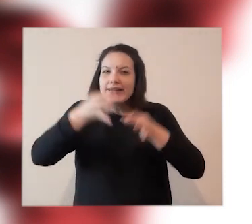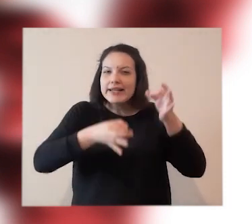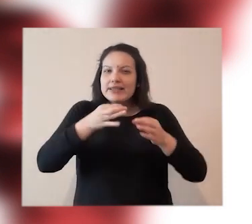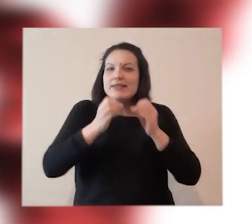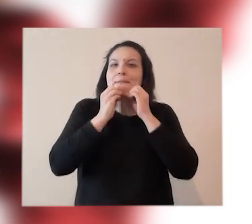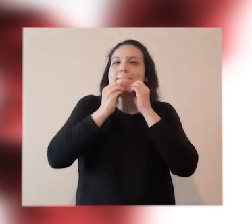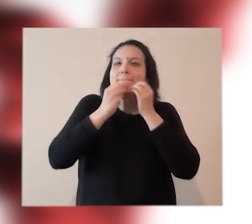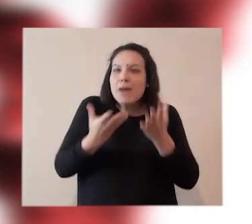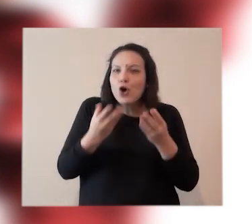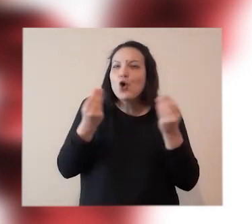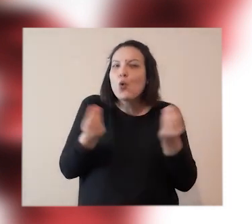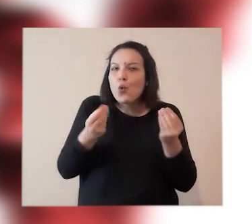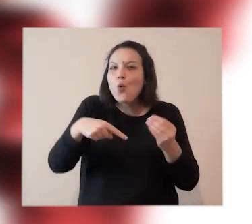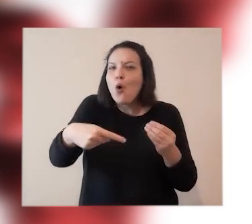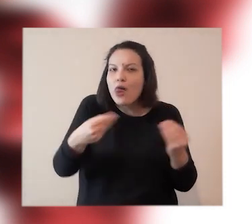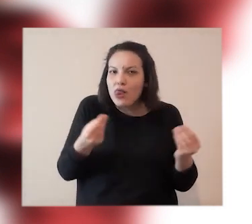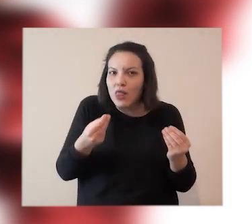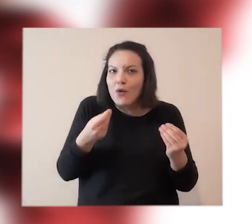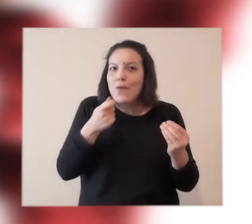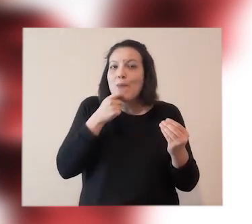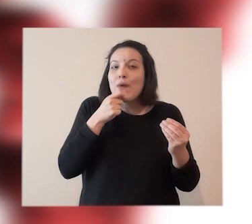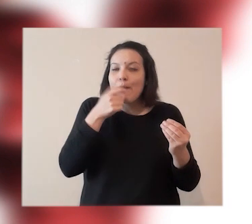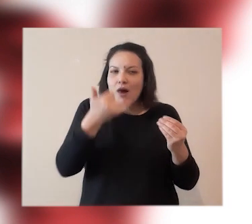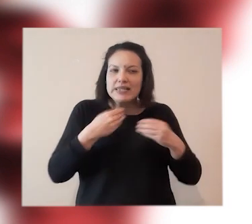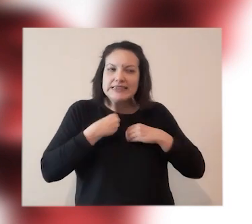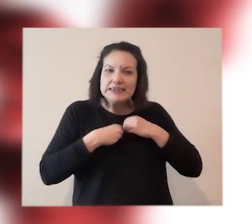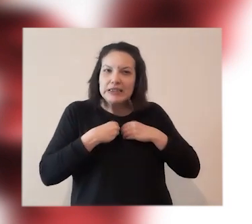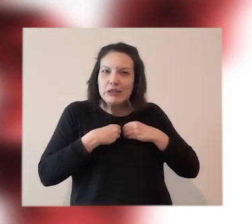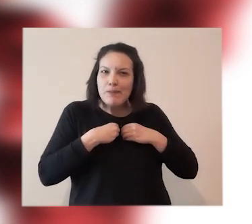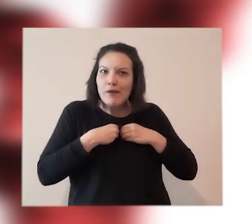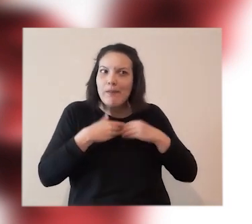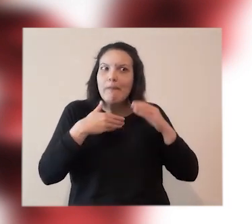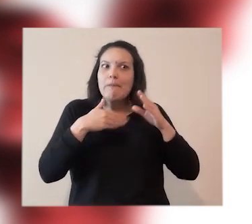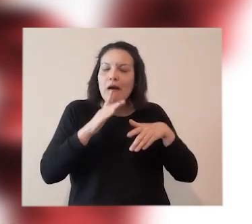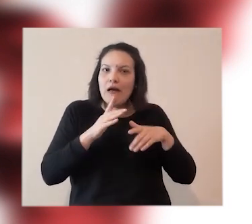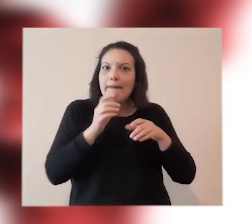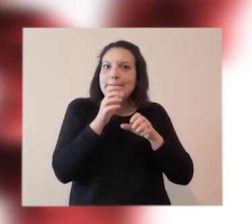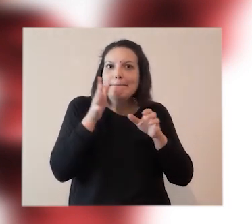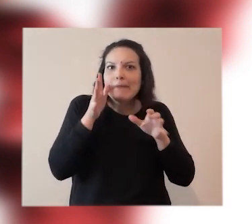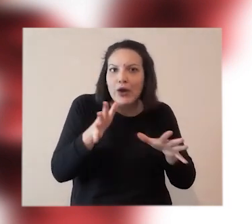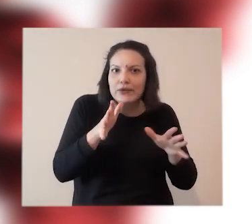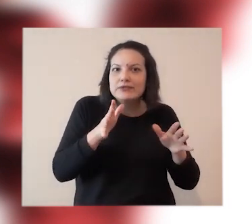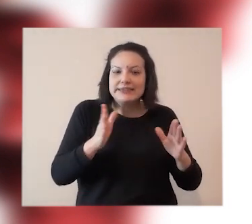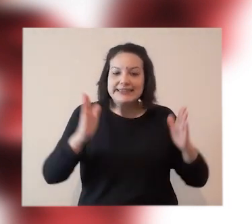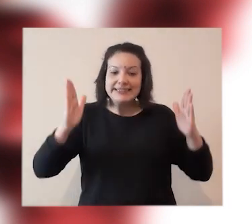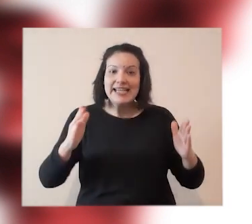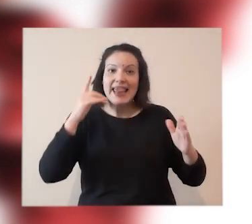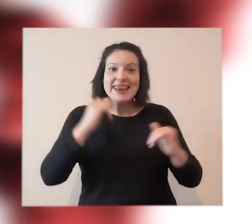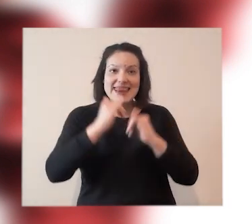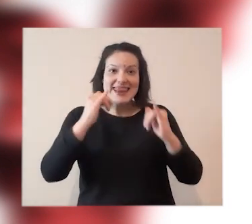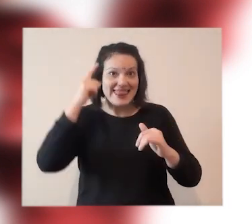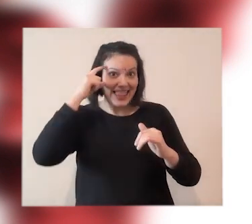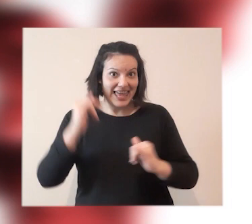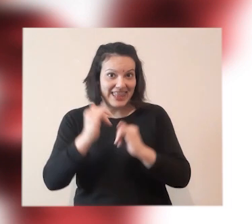realicen aproximadamente, si hay una evolución, digamos, en este periodo de incubación, en el día 10, para